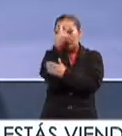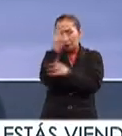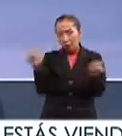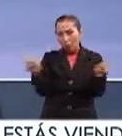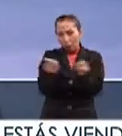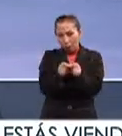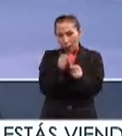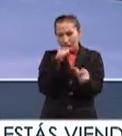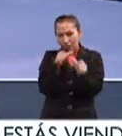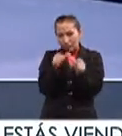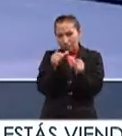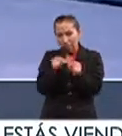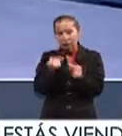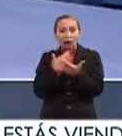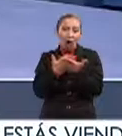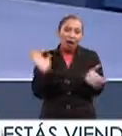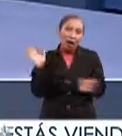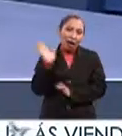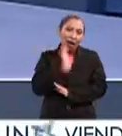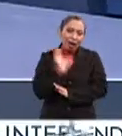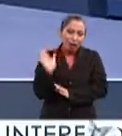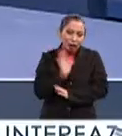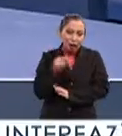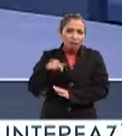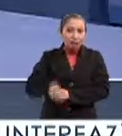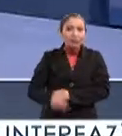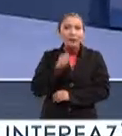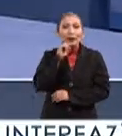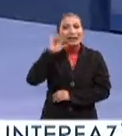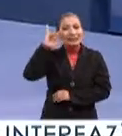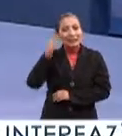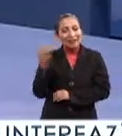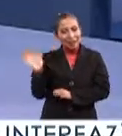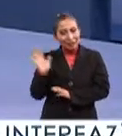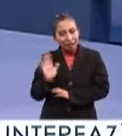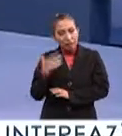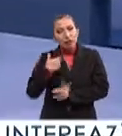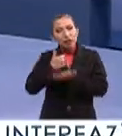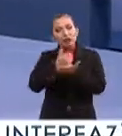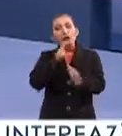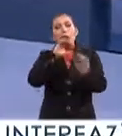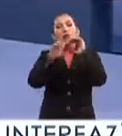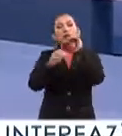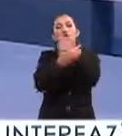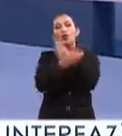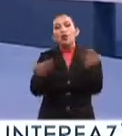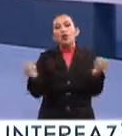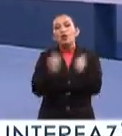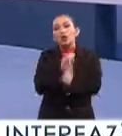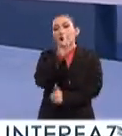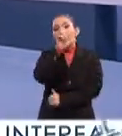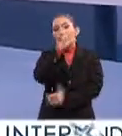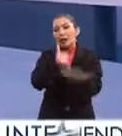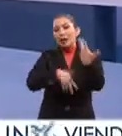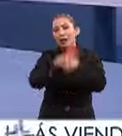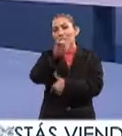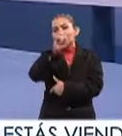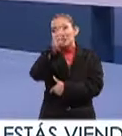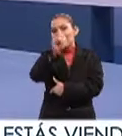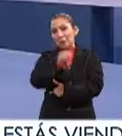México. Por lo pronto nos despedimos de esta emisión, nos despedimos también de Griselda Yebra, quien nos ayuda a comunicarnos con ustedes a través de la lengua de